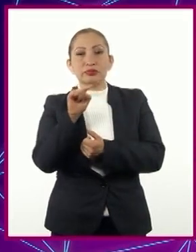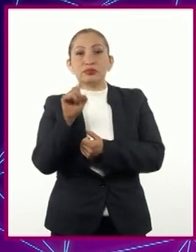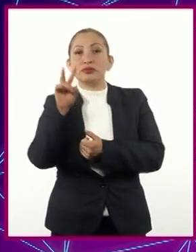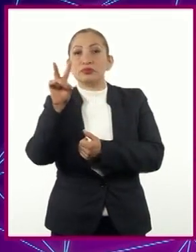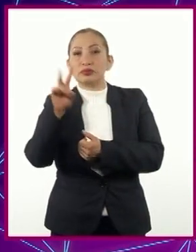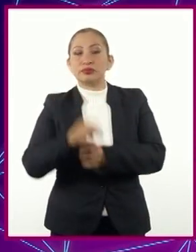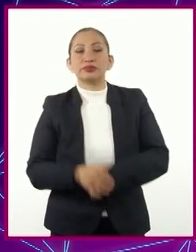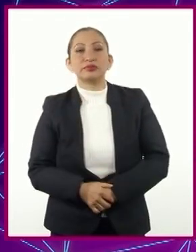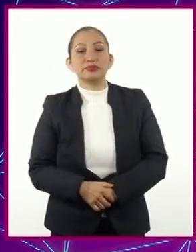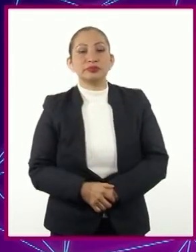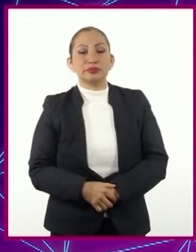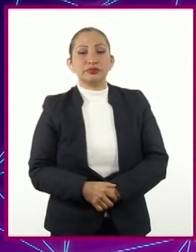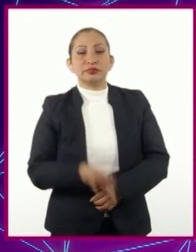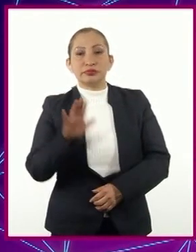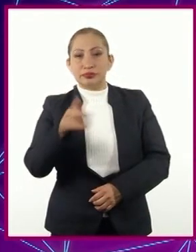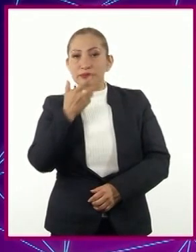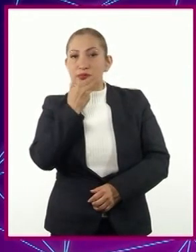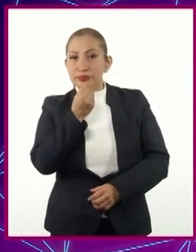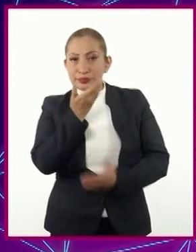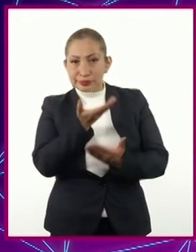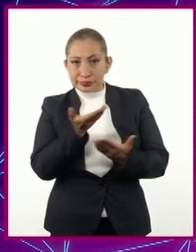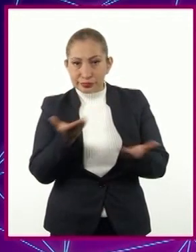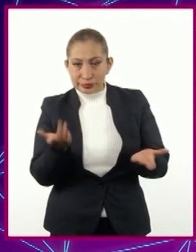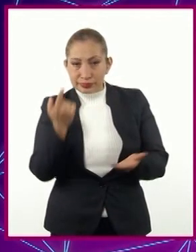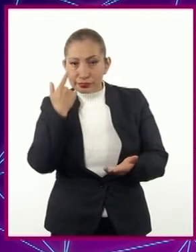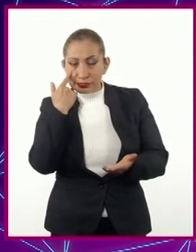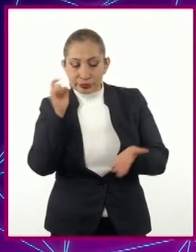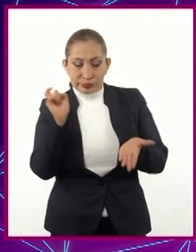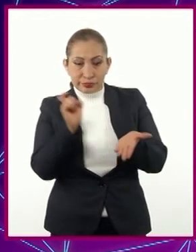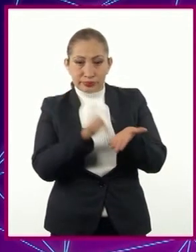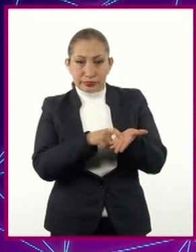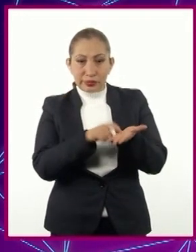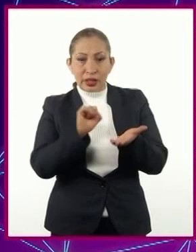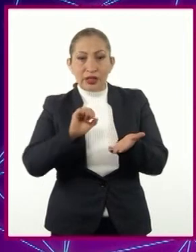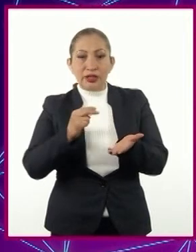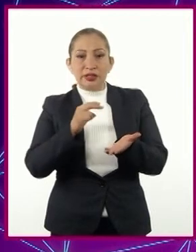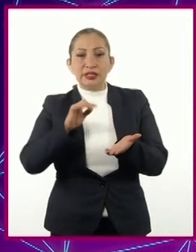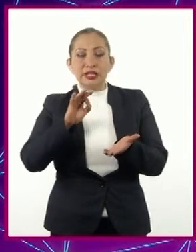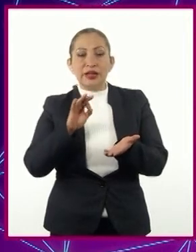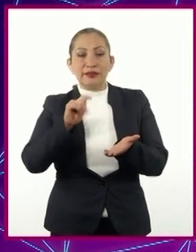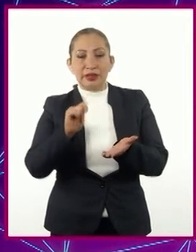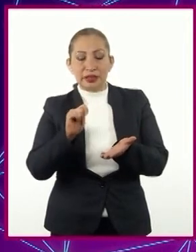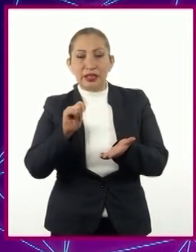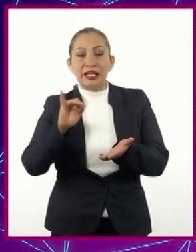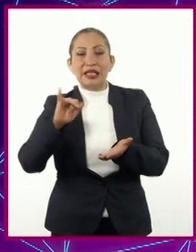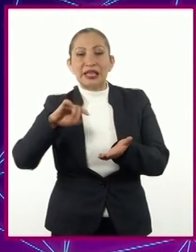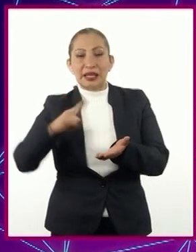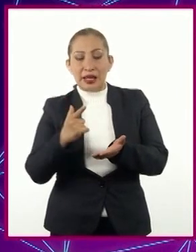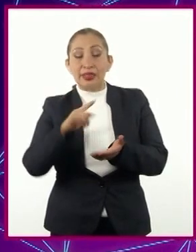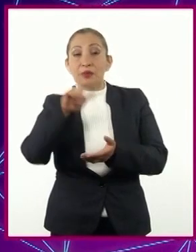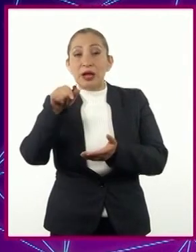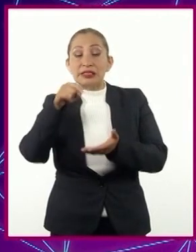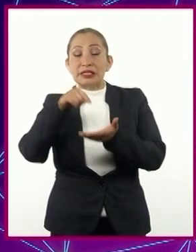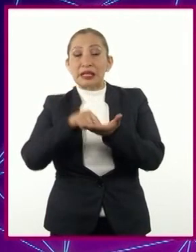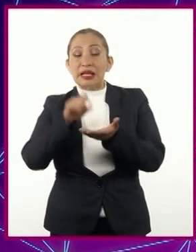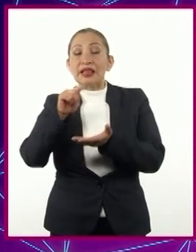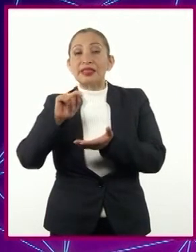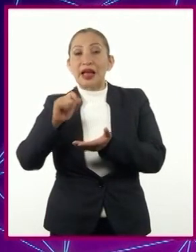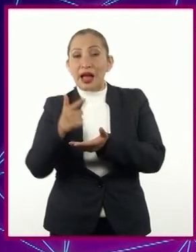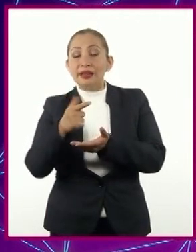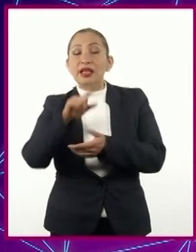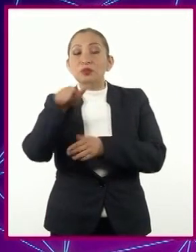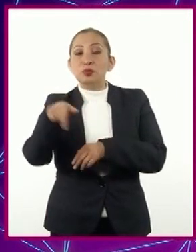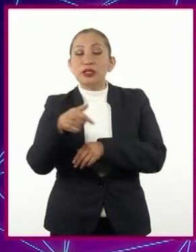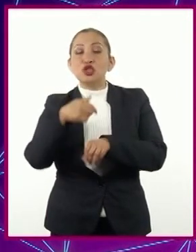décimos. Alumnas y alumnos, tecleen segunda función, presionen la tecla tan, más la